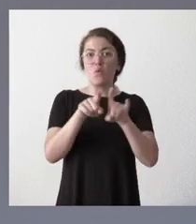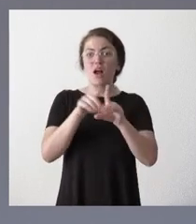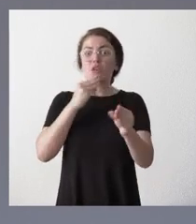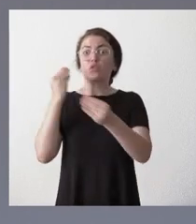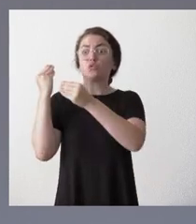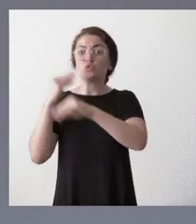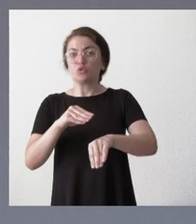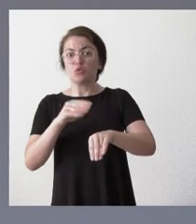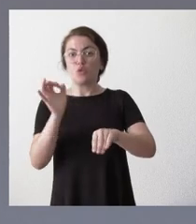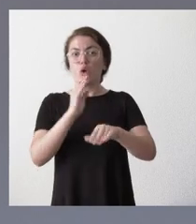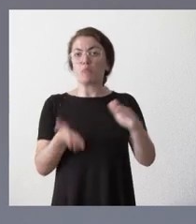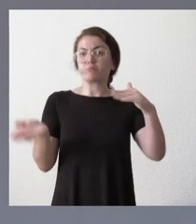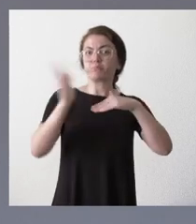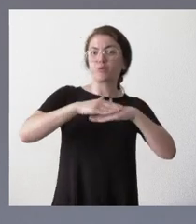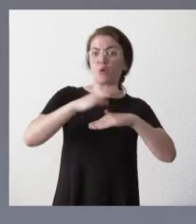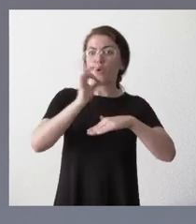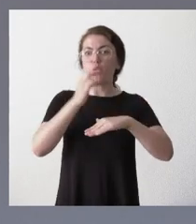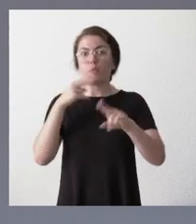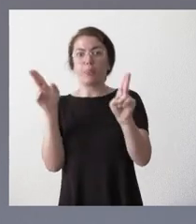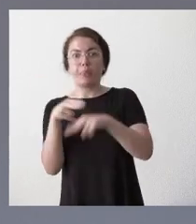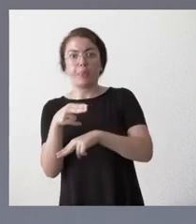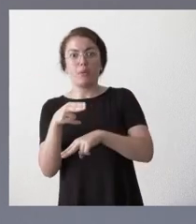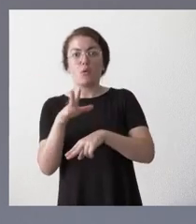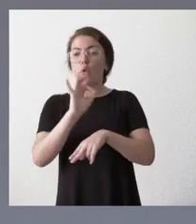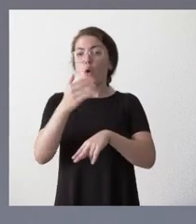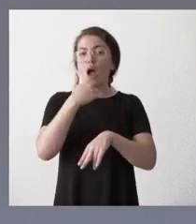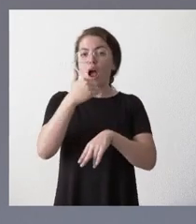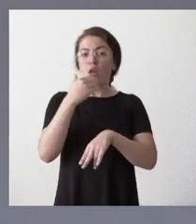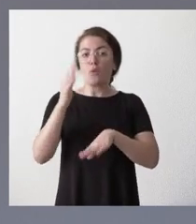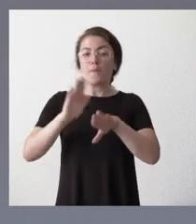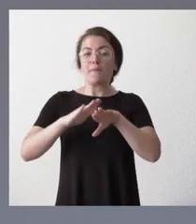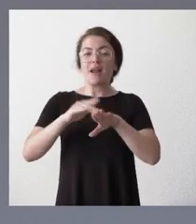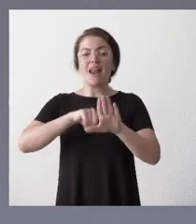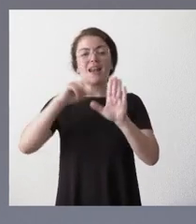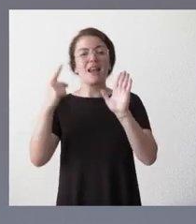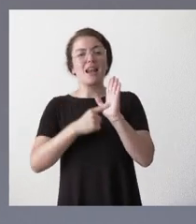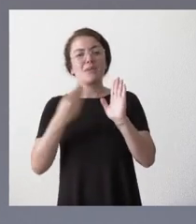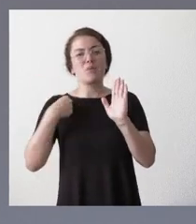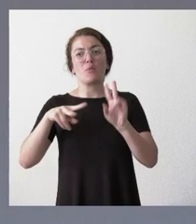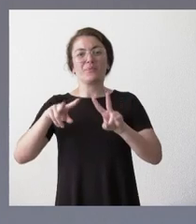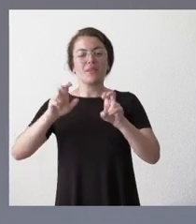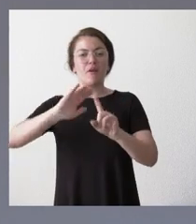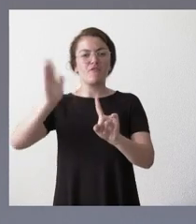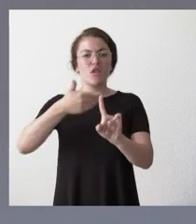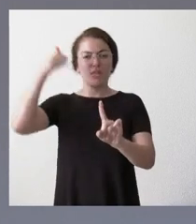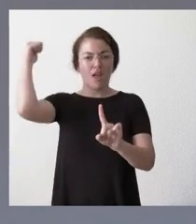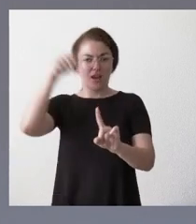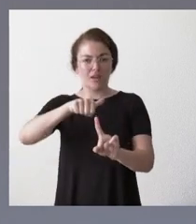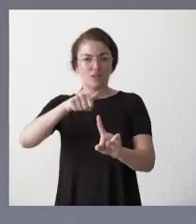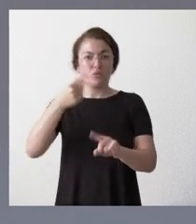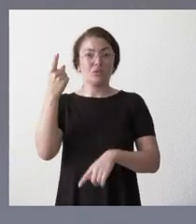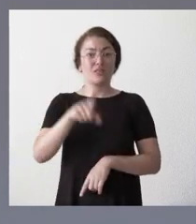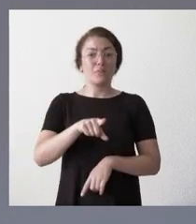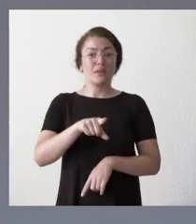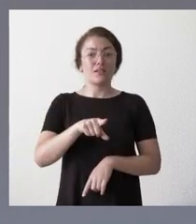sustituye, solapa o invade competencias de la legislación tanto en materia de violencia de género como la